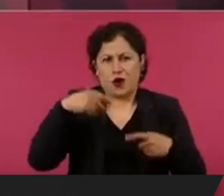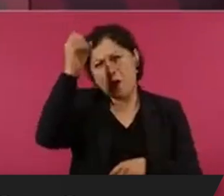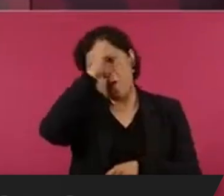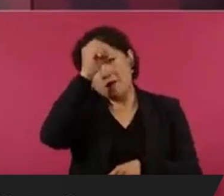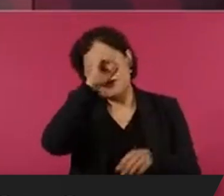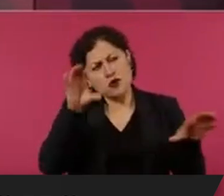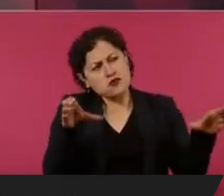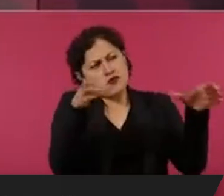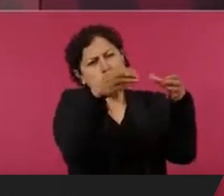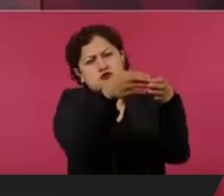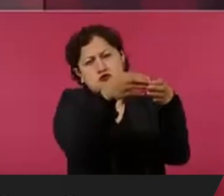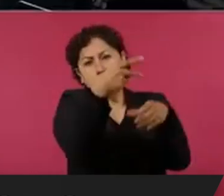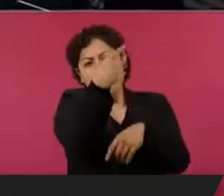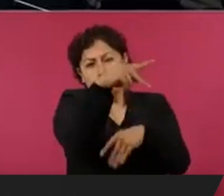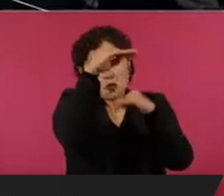pues